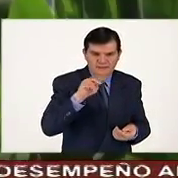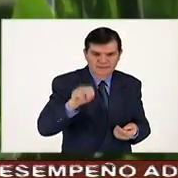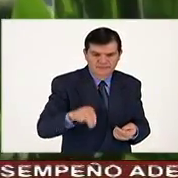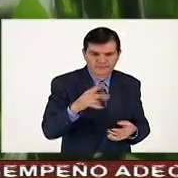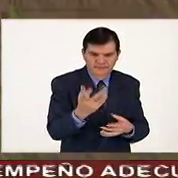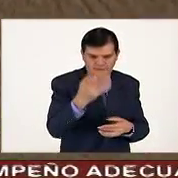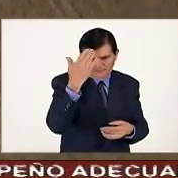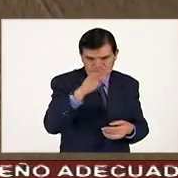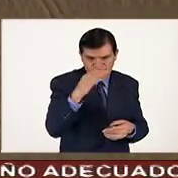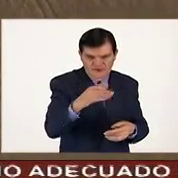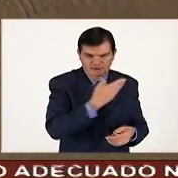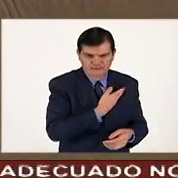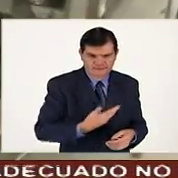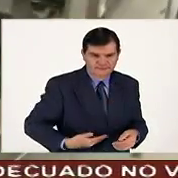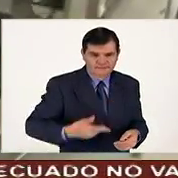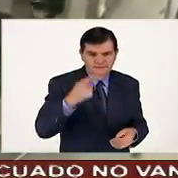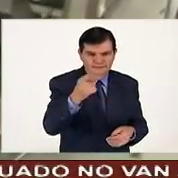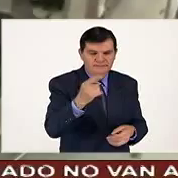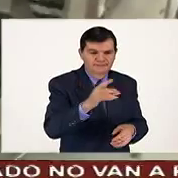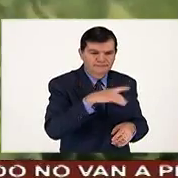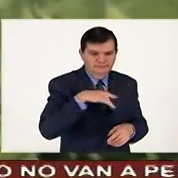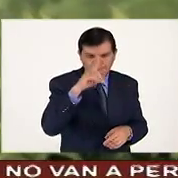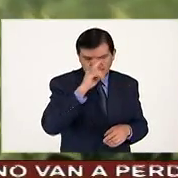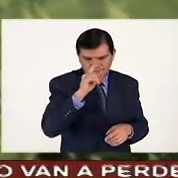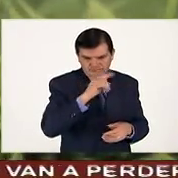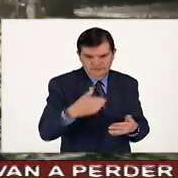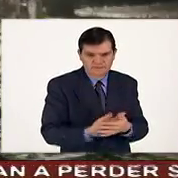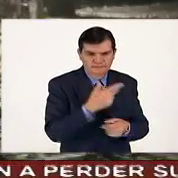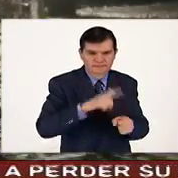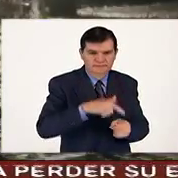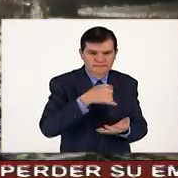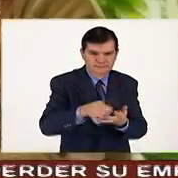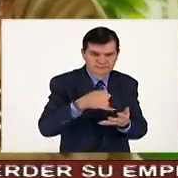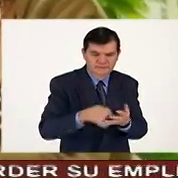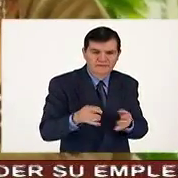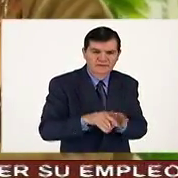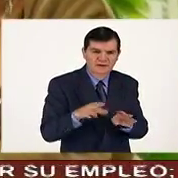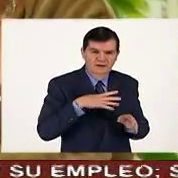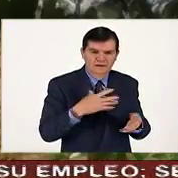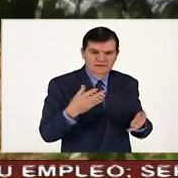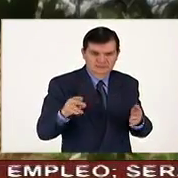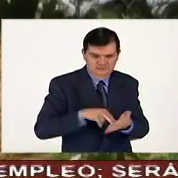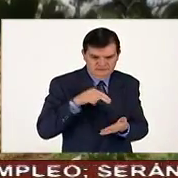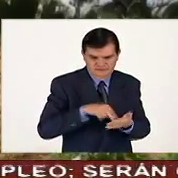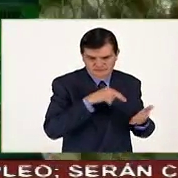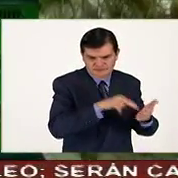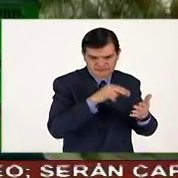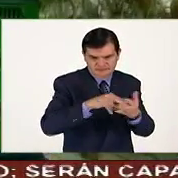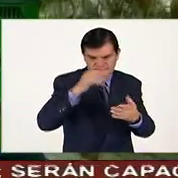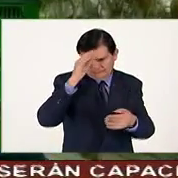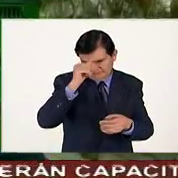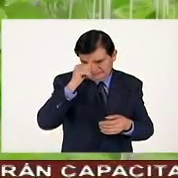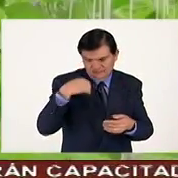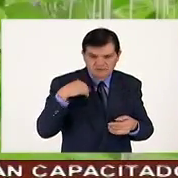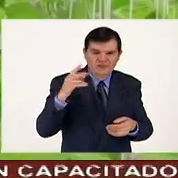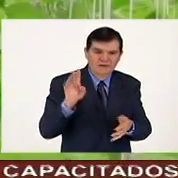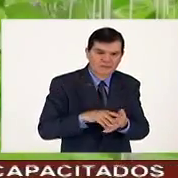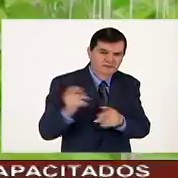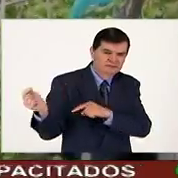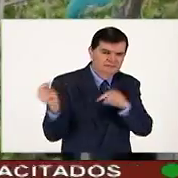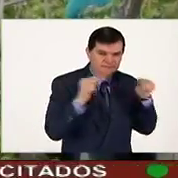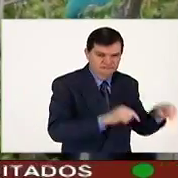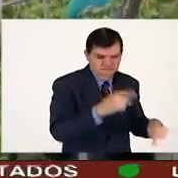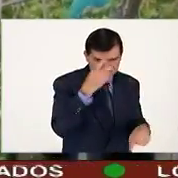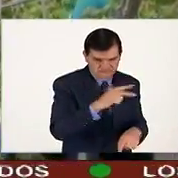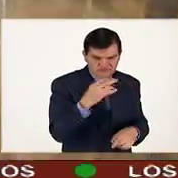que ustedes saben que es presidente del Consejo Nacional Agropecuario, están cerrando acuerdos y bueno, pues vamos a regresar a México